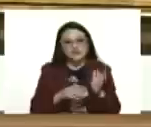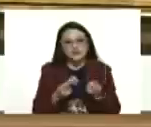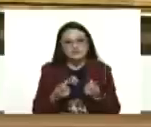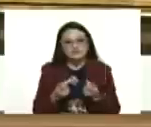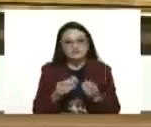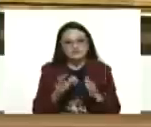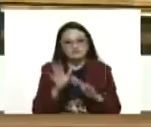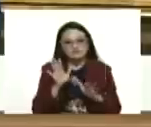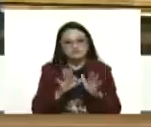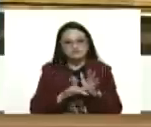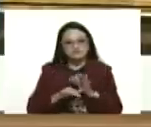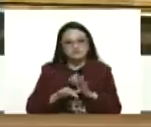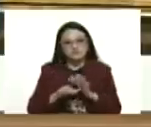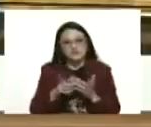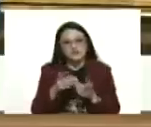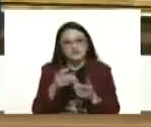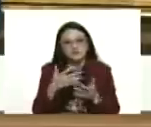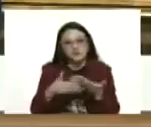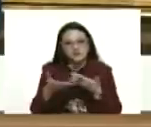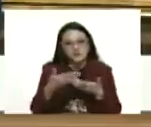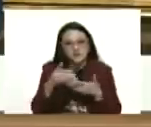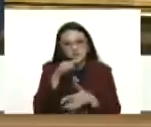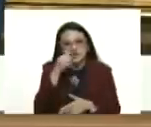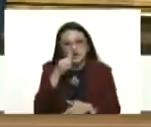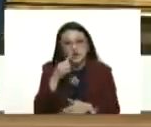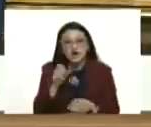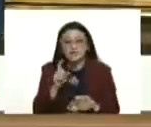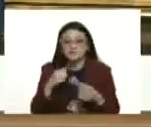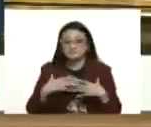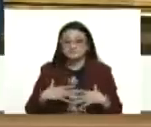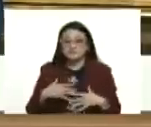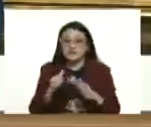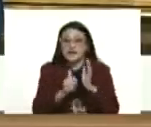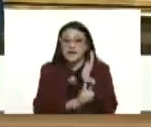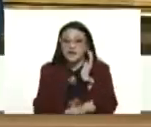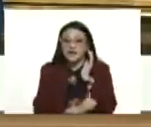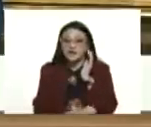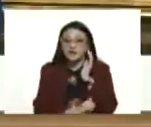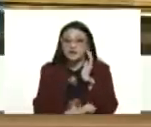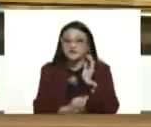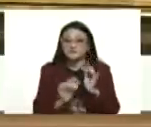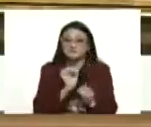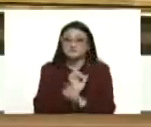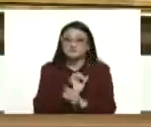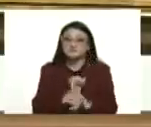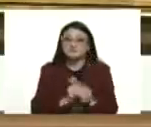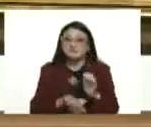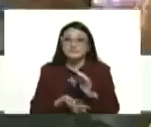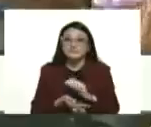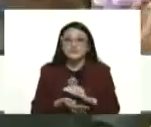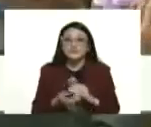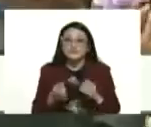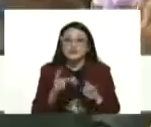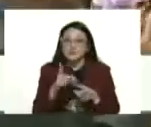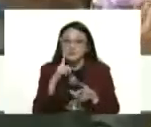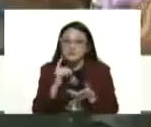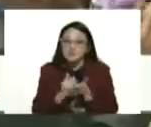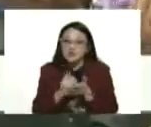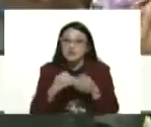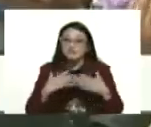narcotraficantes. Su braguita anaranjada, papá. Que se vayan midiendo la braga